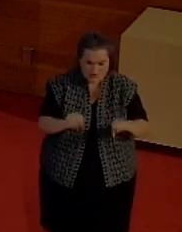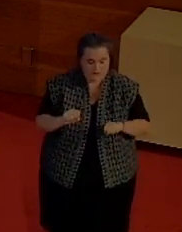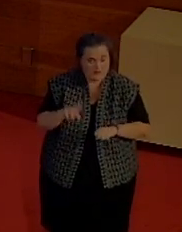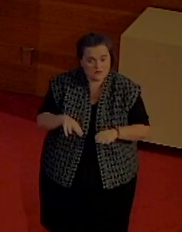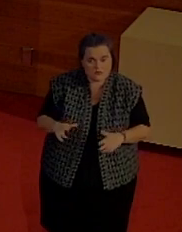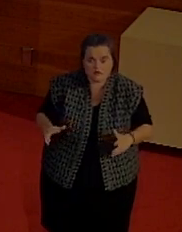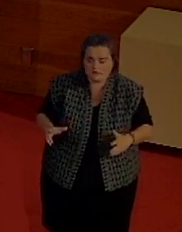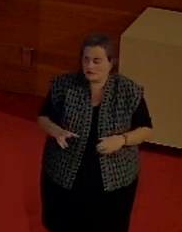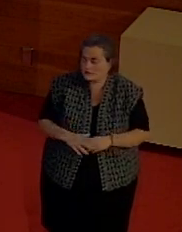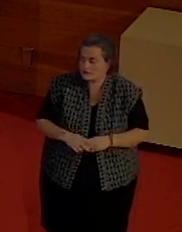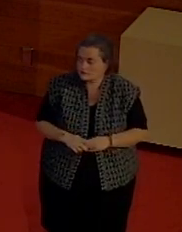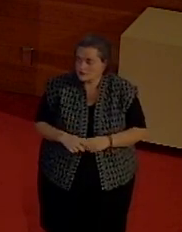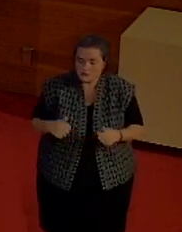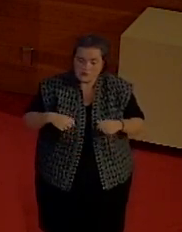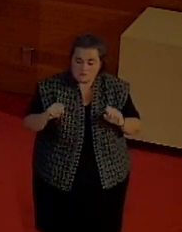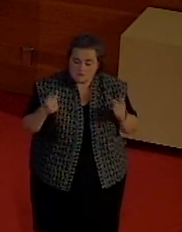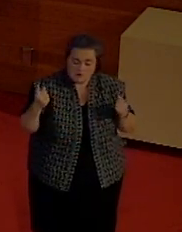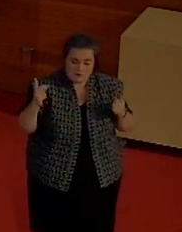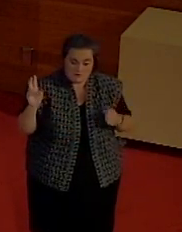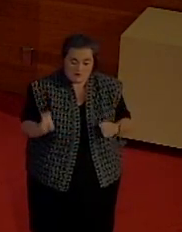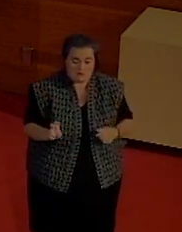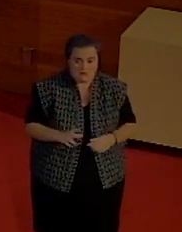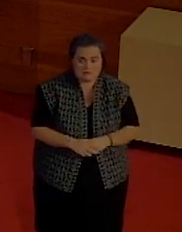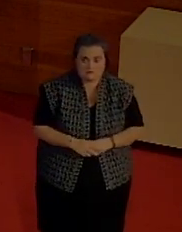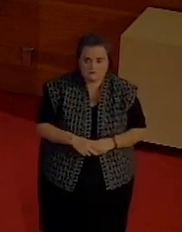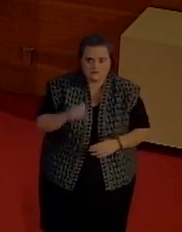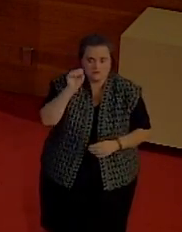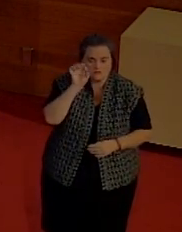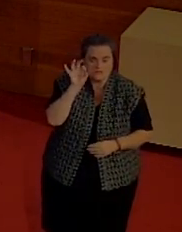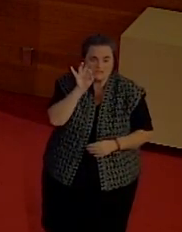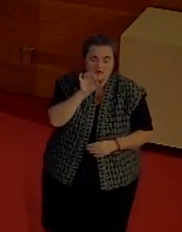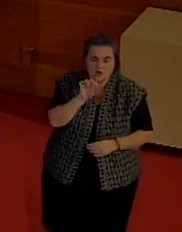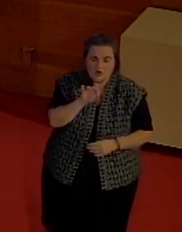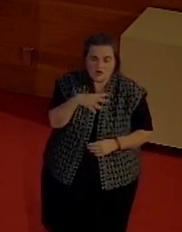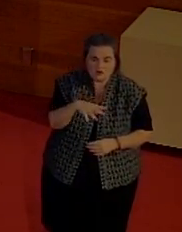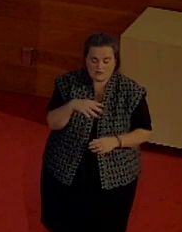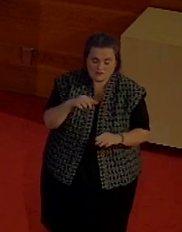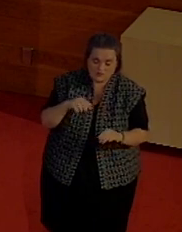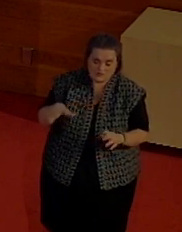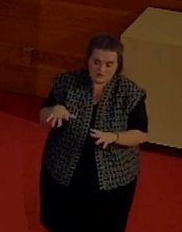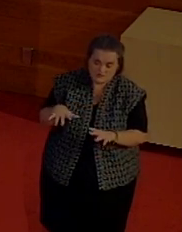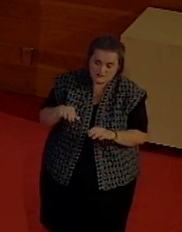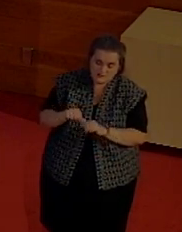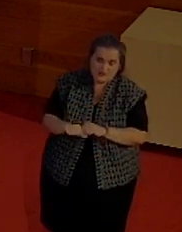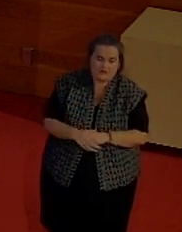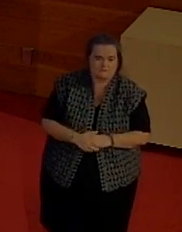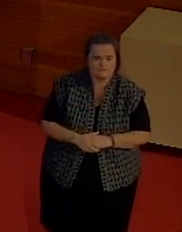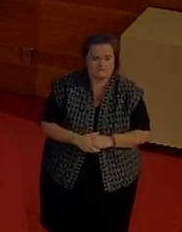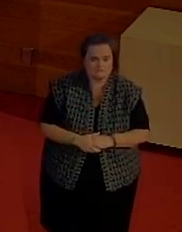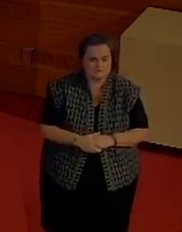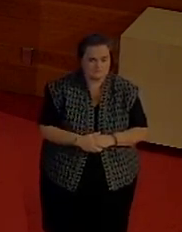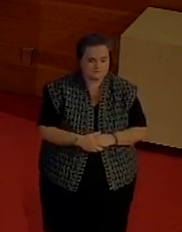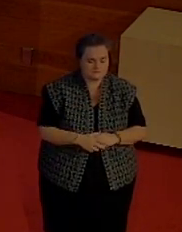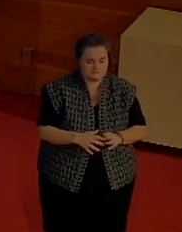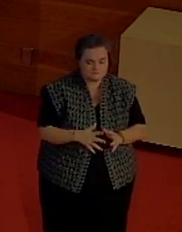bueno es la primera que vengo desde el siglo 14 que lo recordar cuando la flota que envió el emperador y